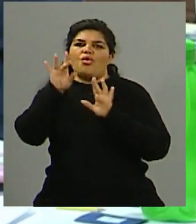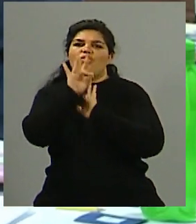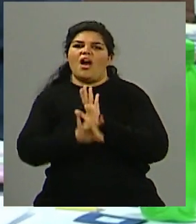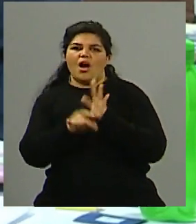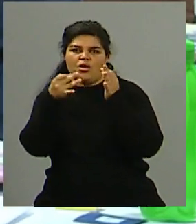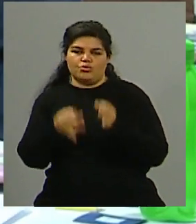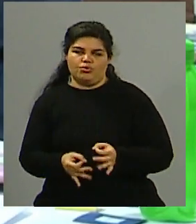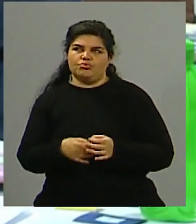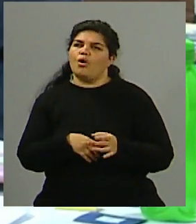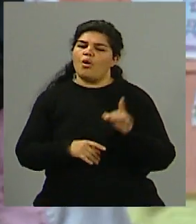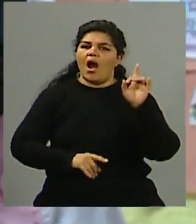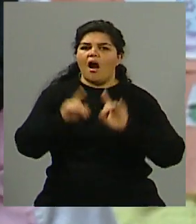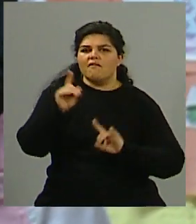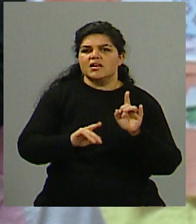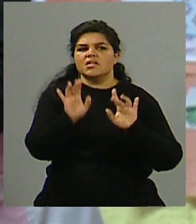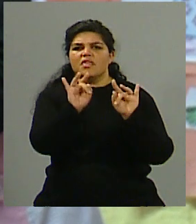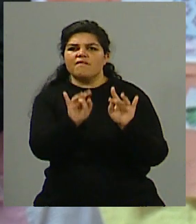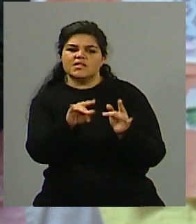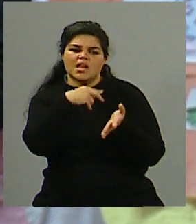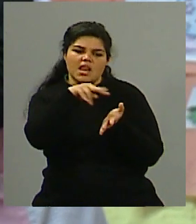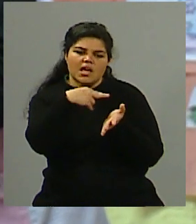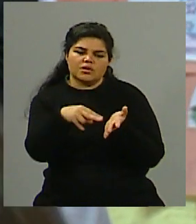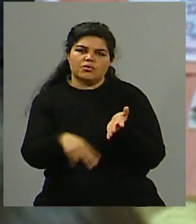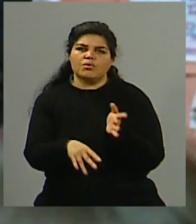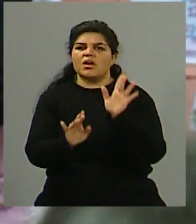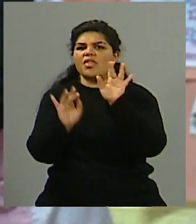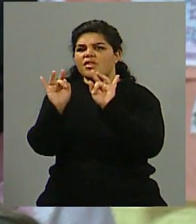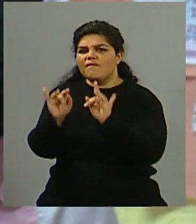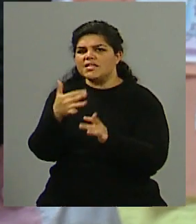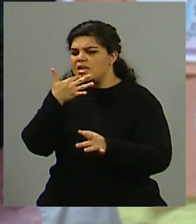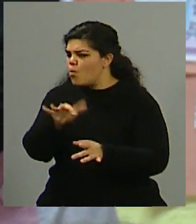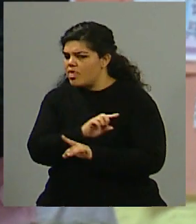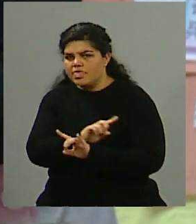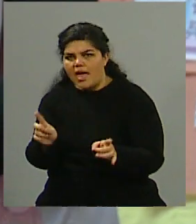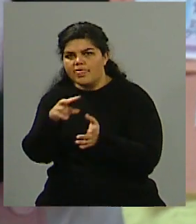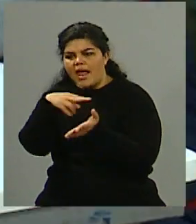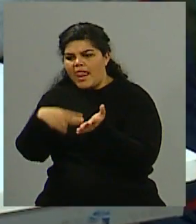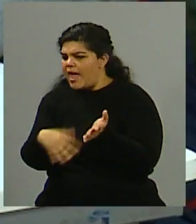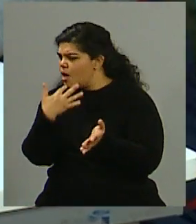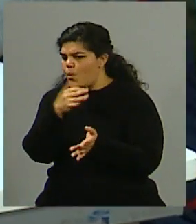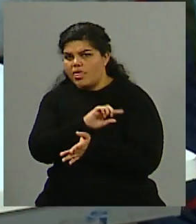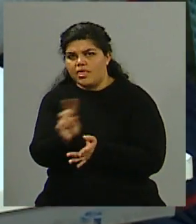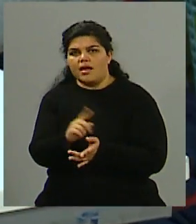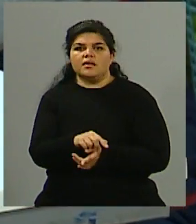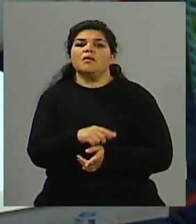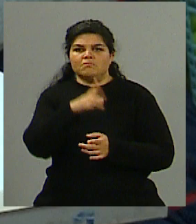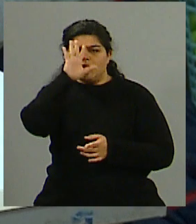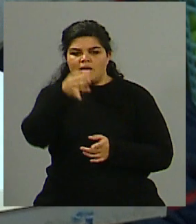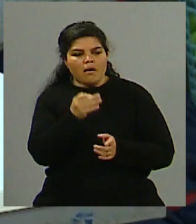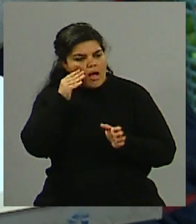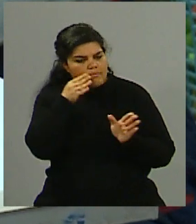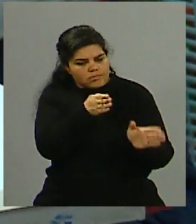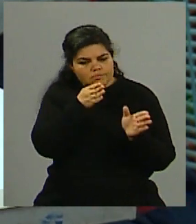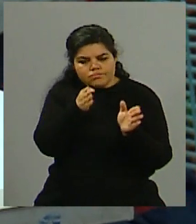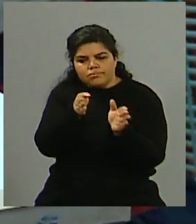para la lectoescritura o para la comprensión. Te da como una información general que después, por supuesto, hay que